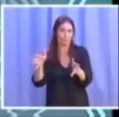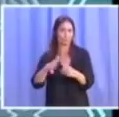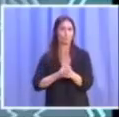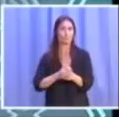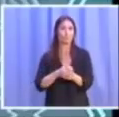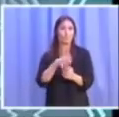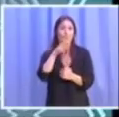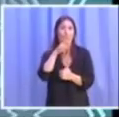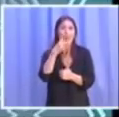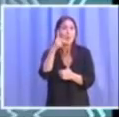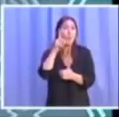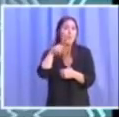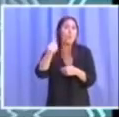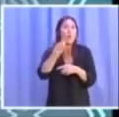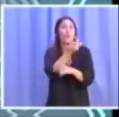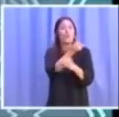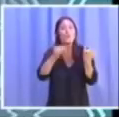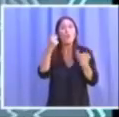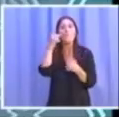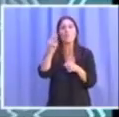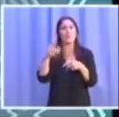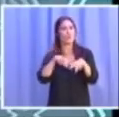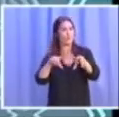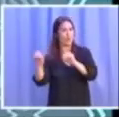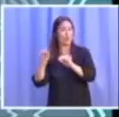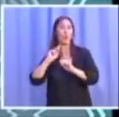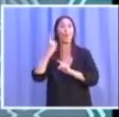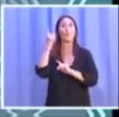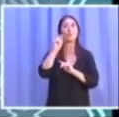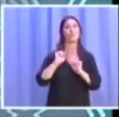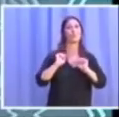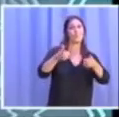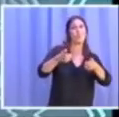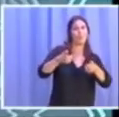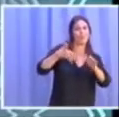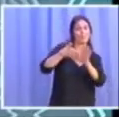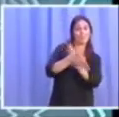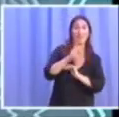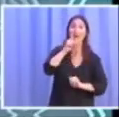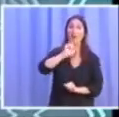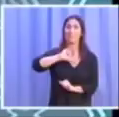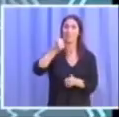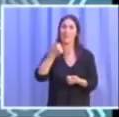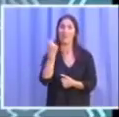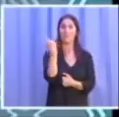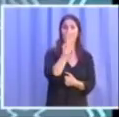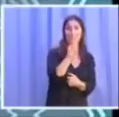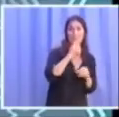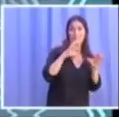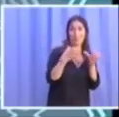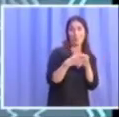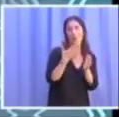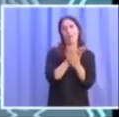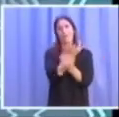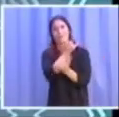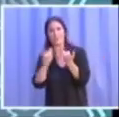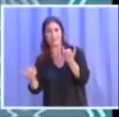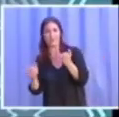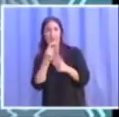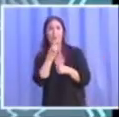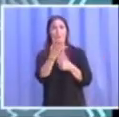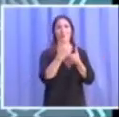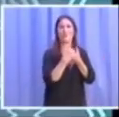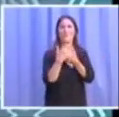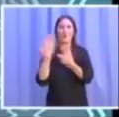también un minuto final, un minuto de oro y uno de entrada. Y así comenzamos, de mayor a menor número de votos